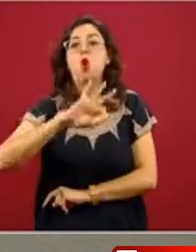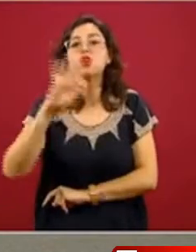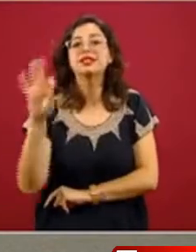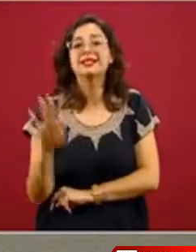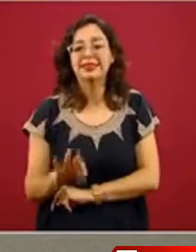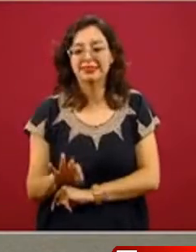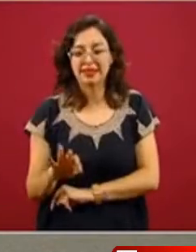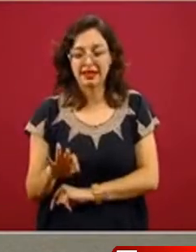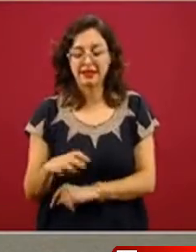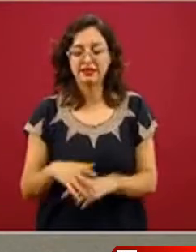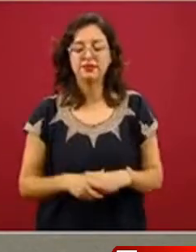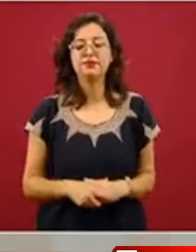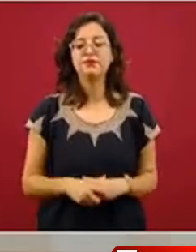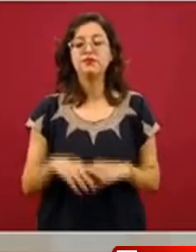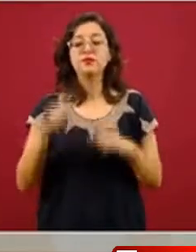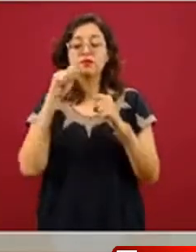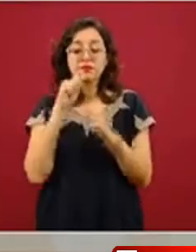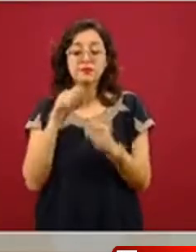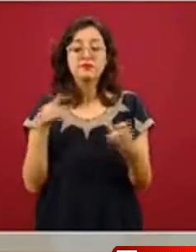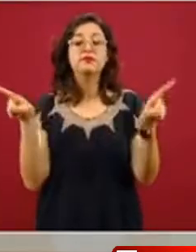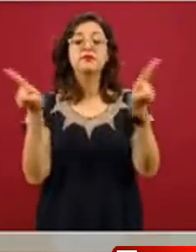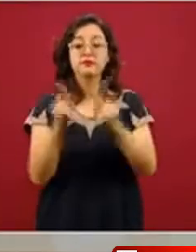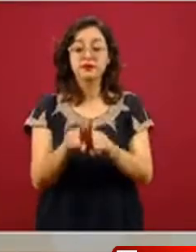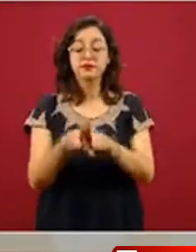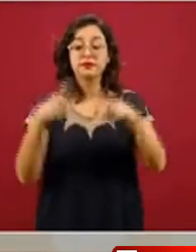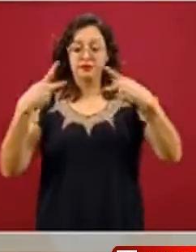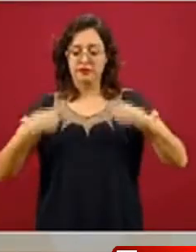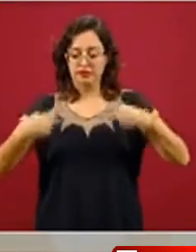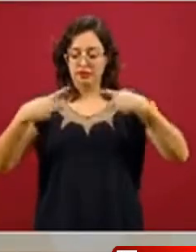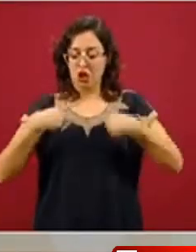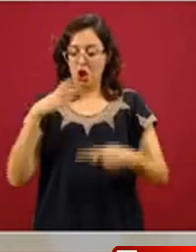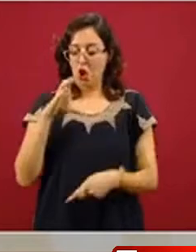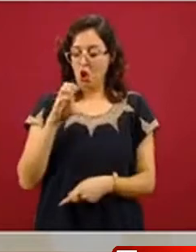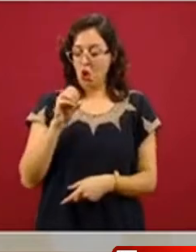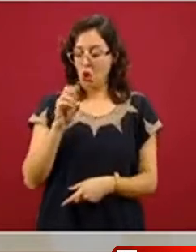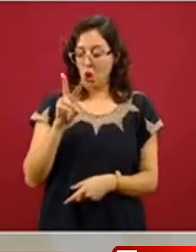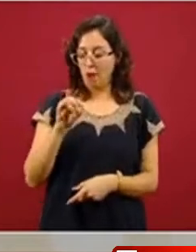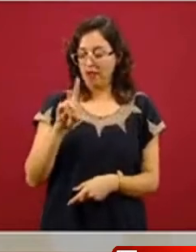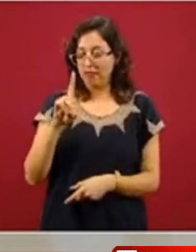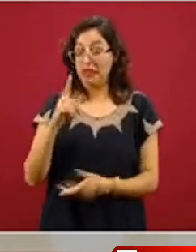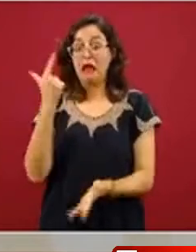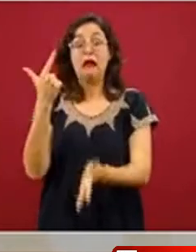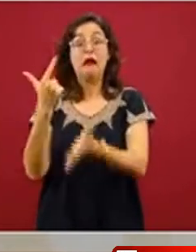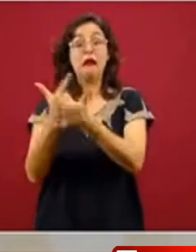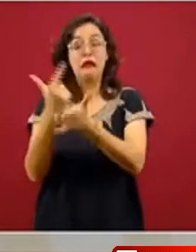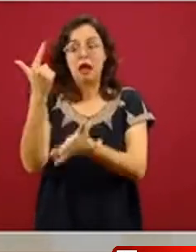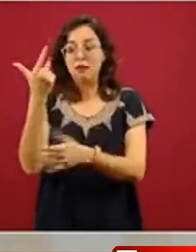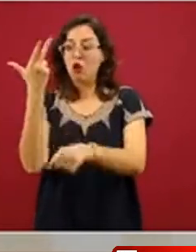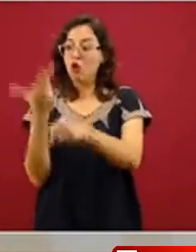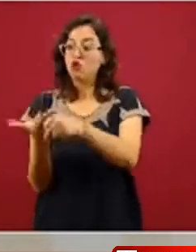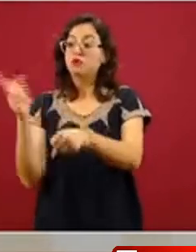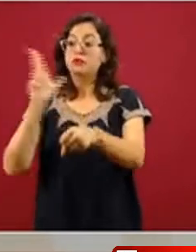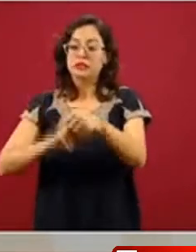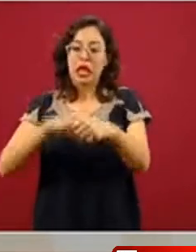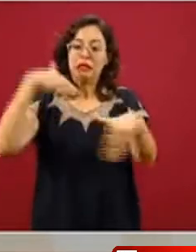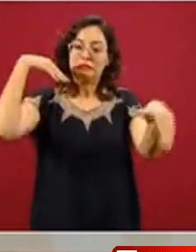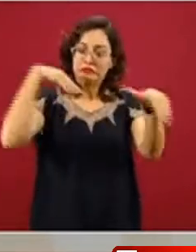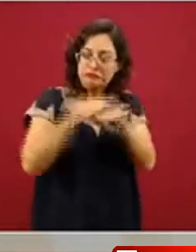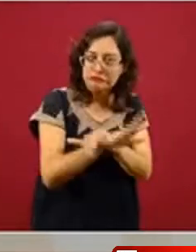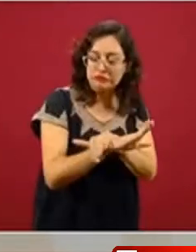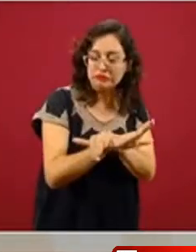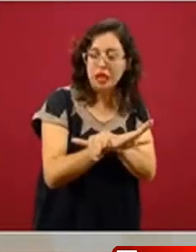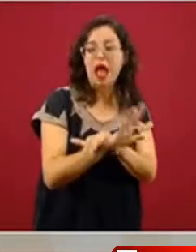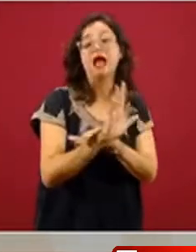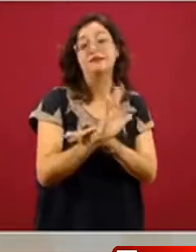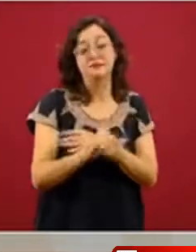También a las personas que tienen COVID suficientemente grave para requerir hospitalizarse, al